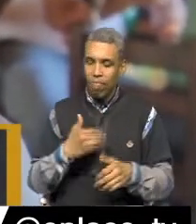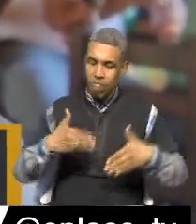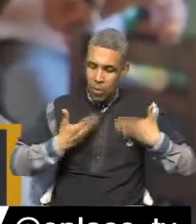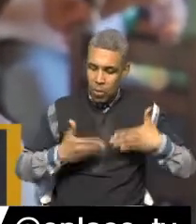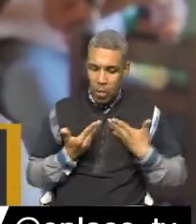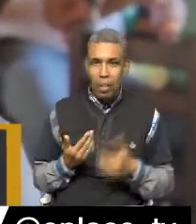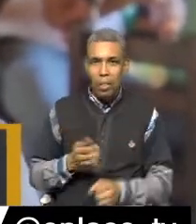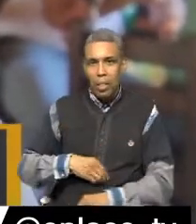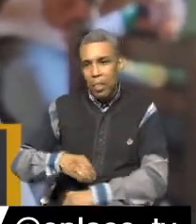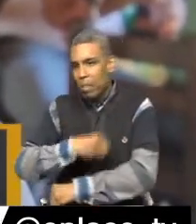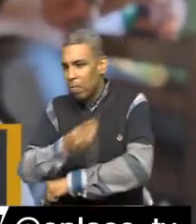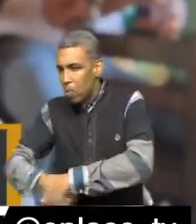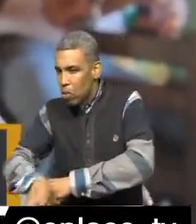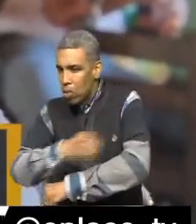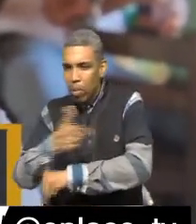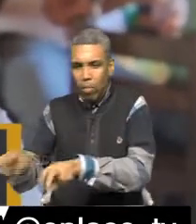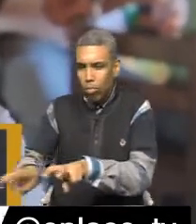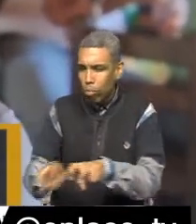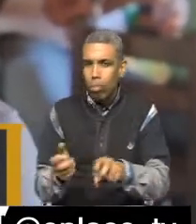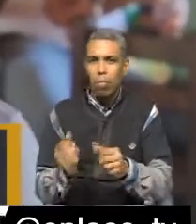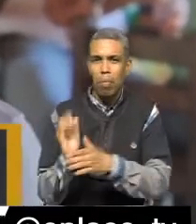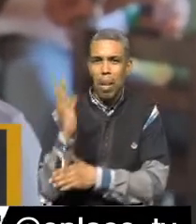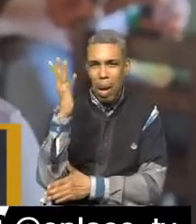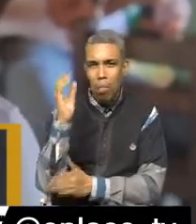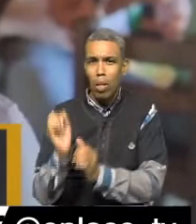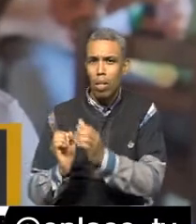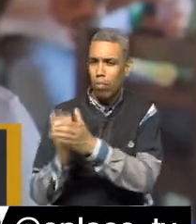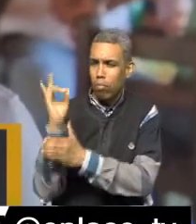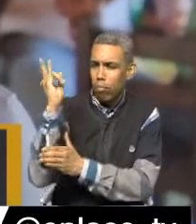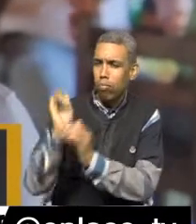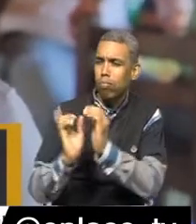1.300 árboles sembrados entre Haro, Nauno, Guayacán.